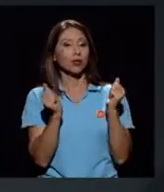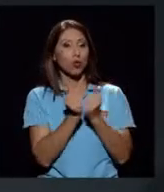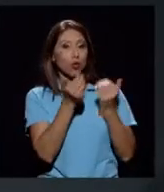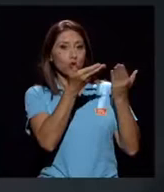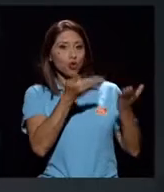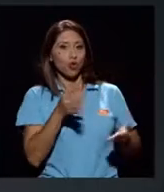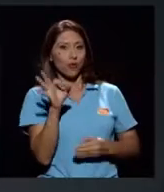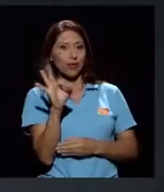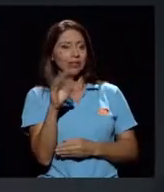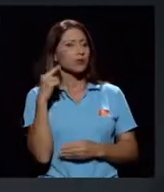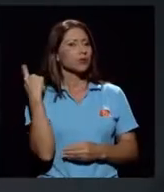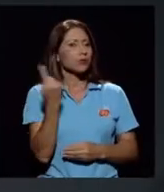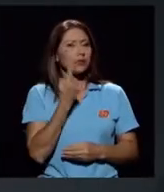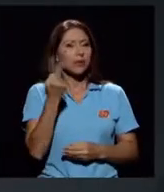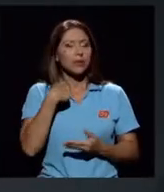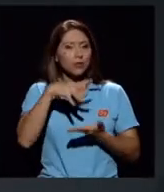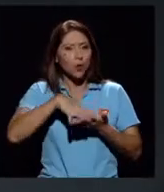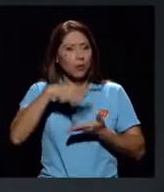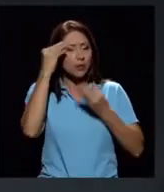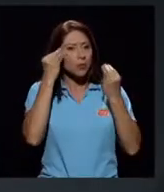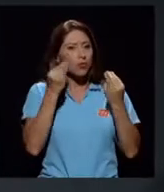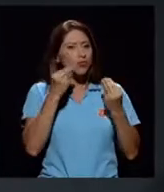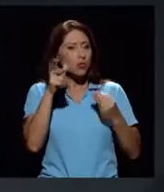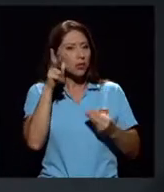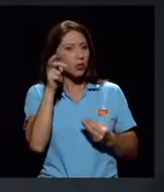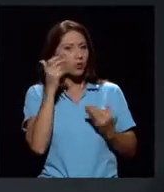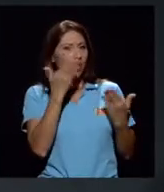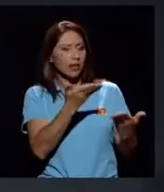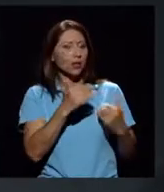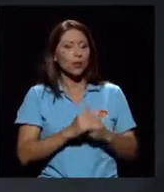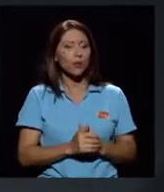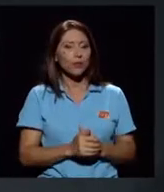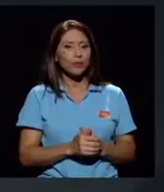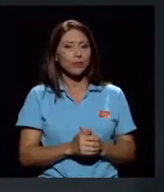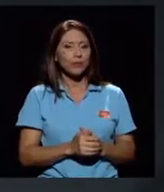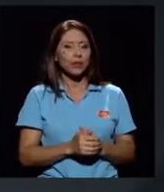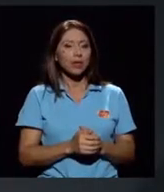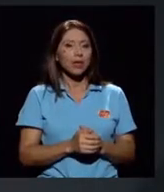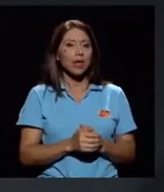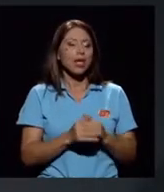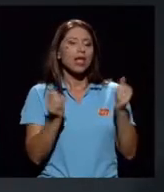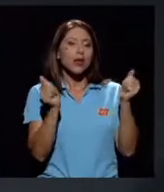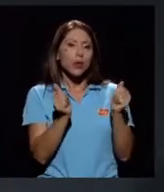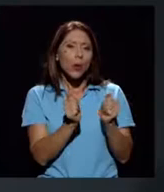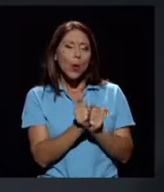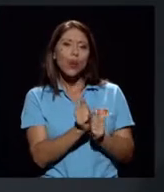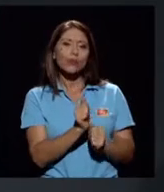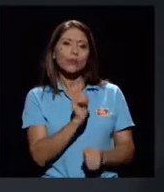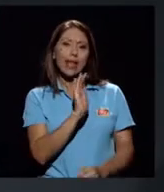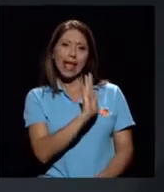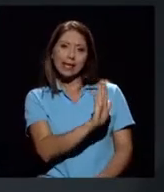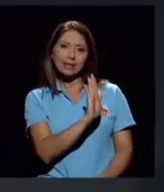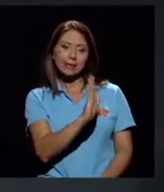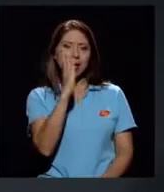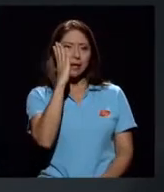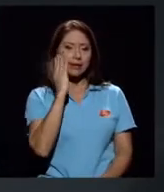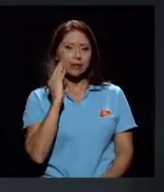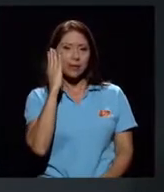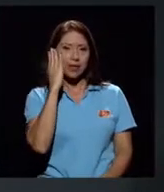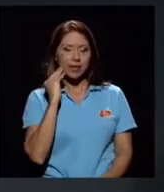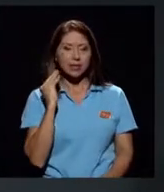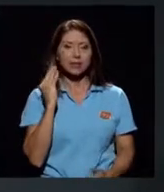escuchándolo y con esa experiencia que tiene